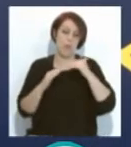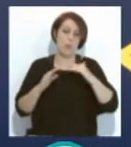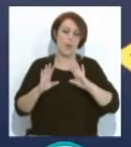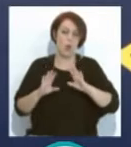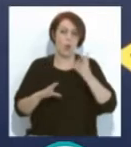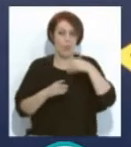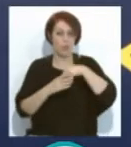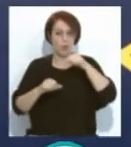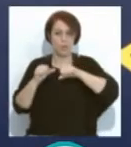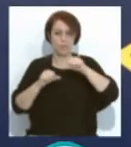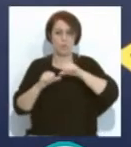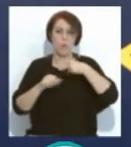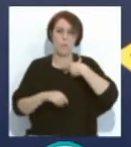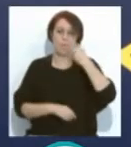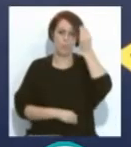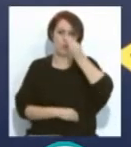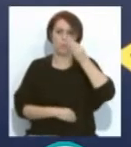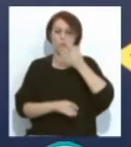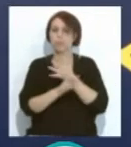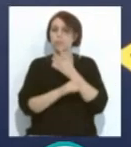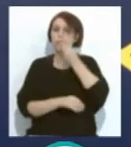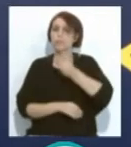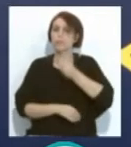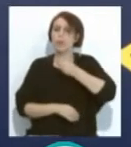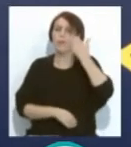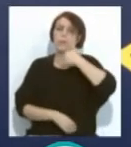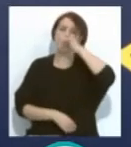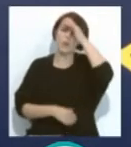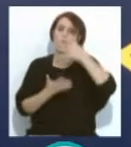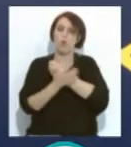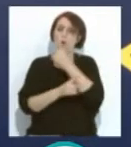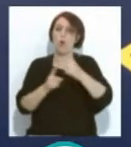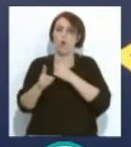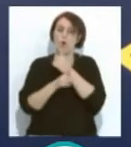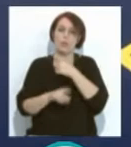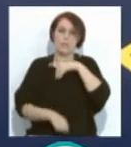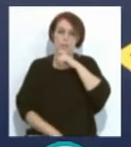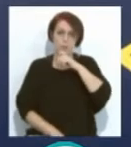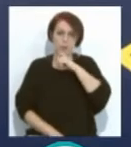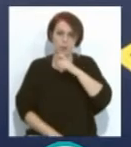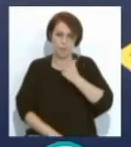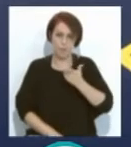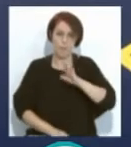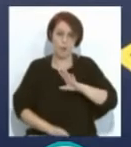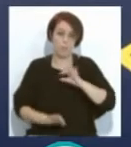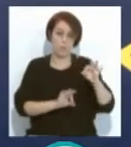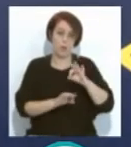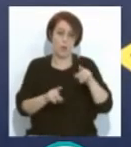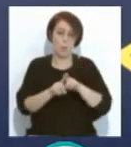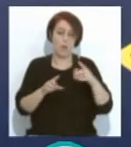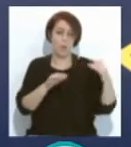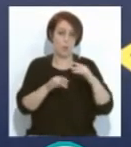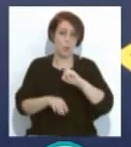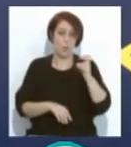buenos jugadores y todos los fines de semana te enfrentás contra un rival difícil, entonces tenés que prepararte igual que otros partidos y